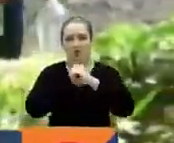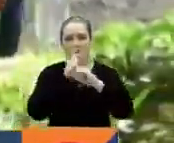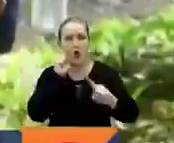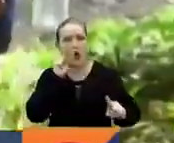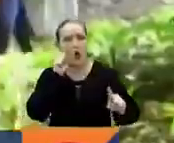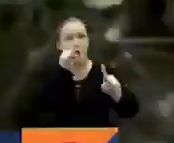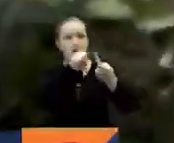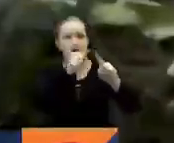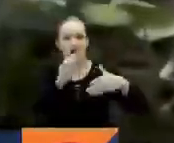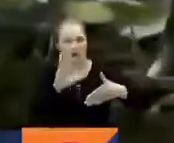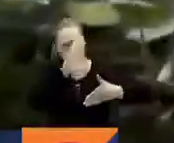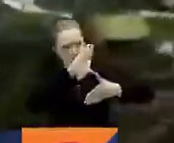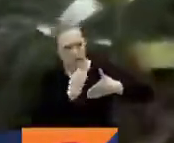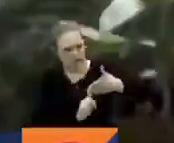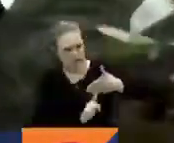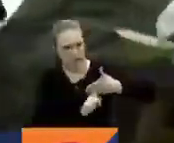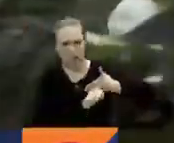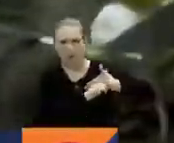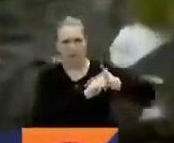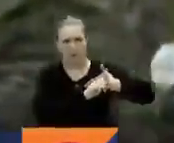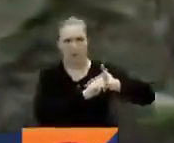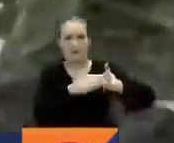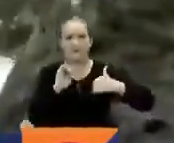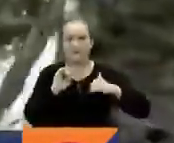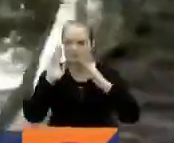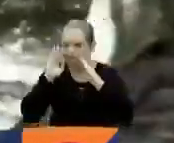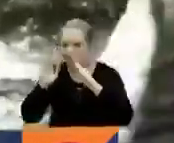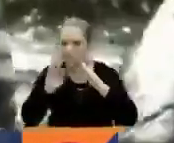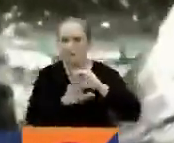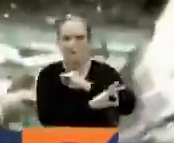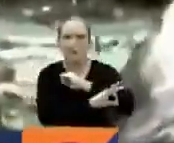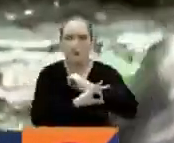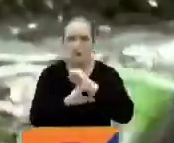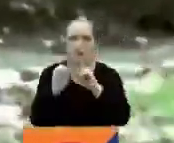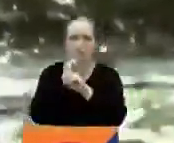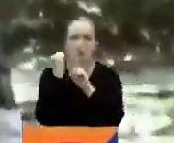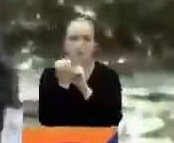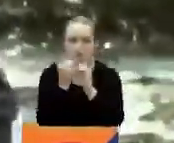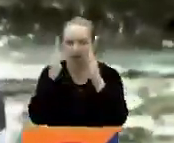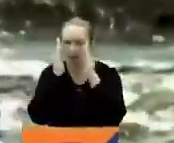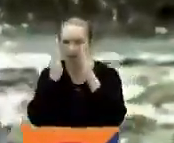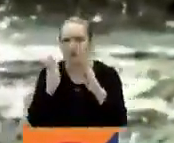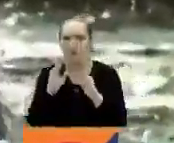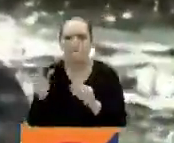Capurganá. Las autoridades dispusieron puntos de atención psicosocial y han entregado más de 18.000 ayudas alimentarias.